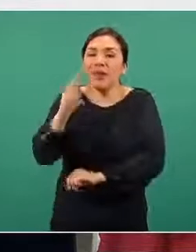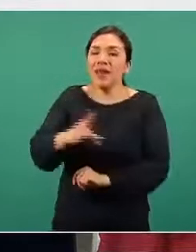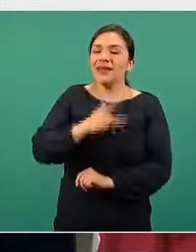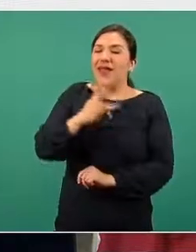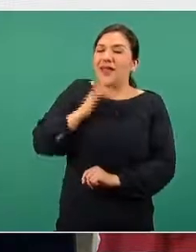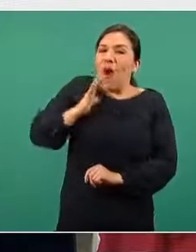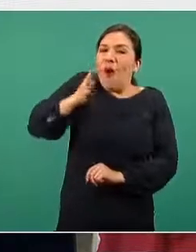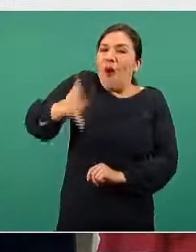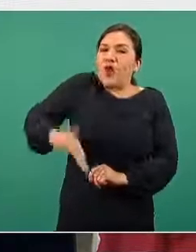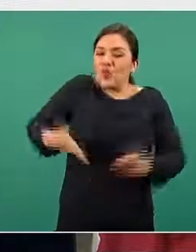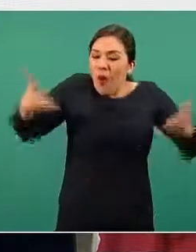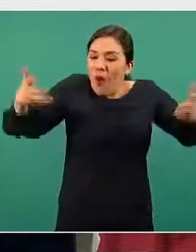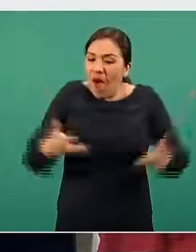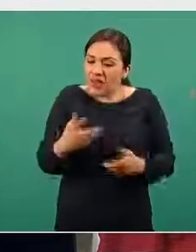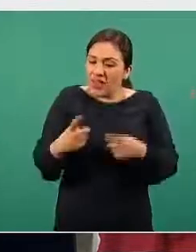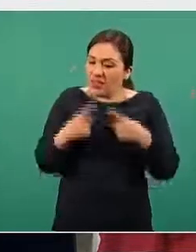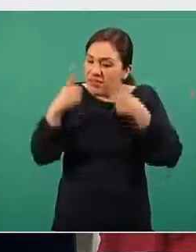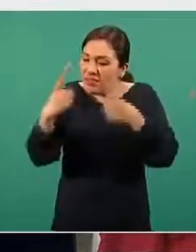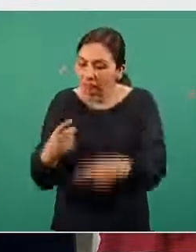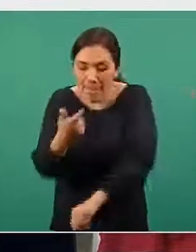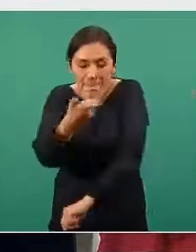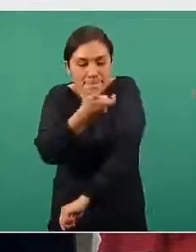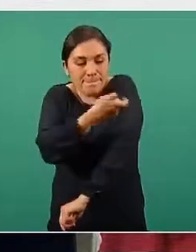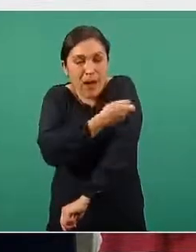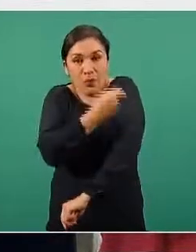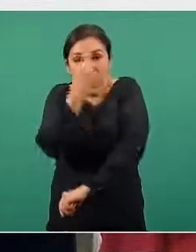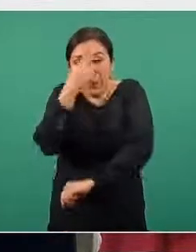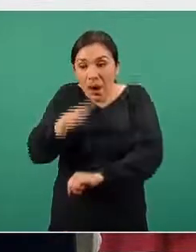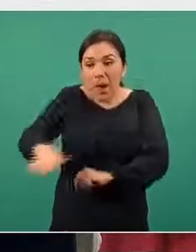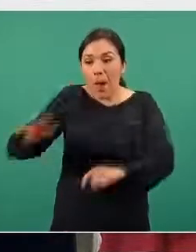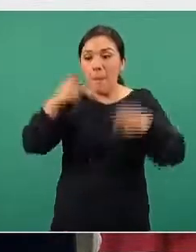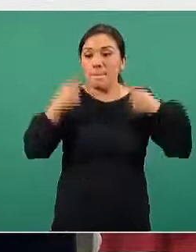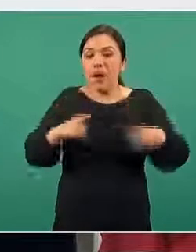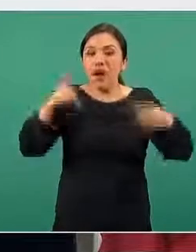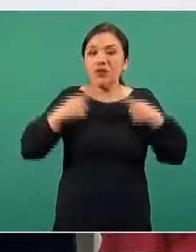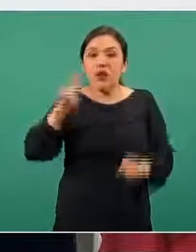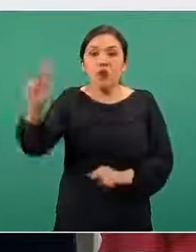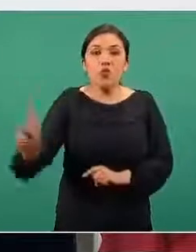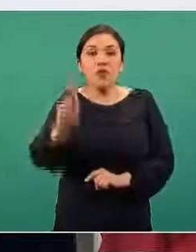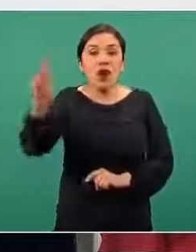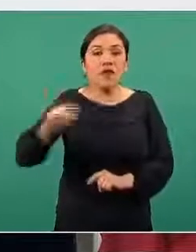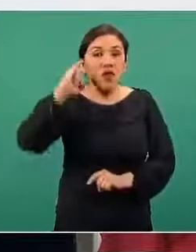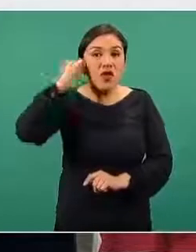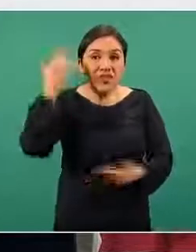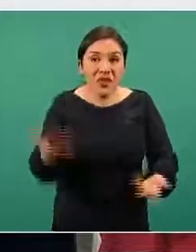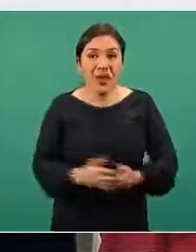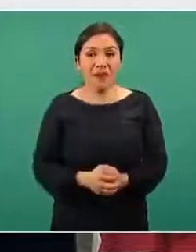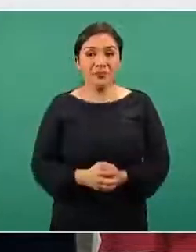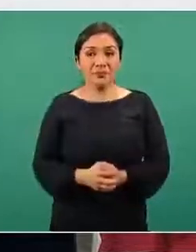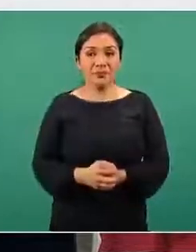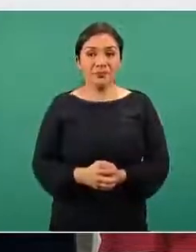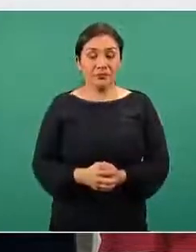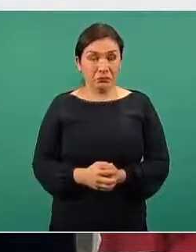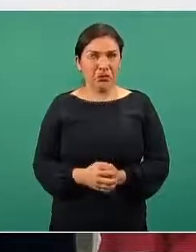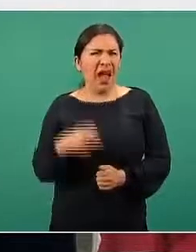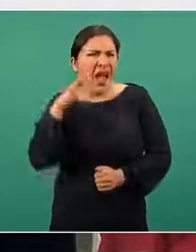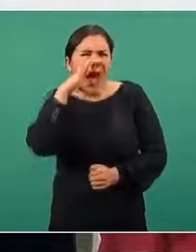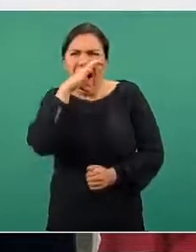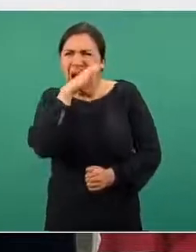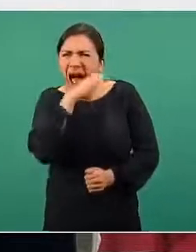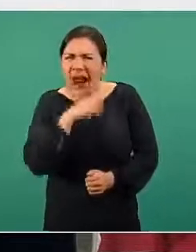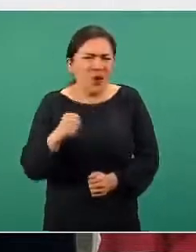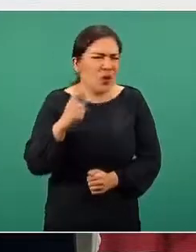siente hacer este acto humanitario con nuestra gente, nuestro pueblo. Ni las altas temperaturas